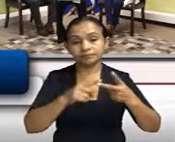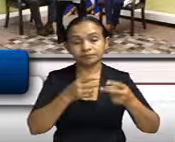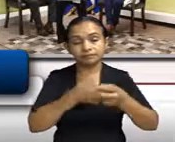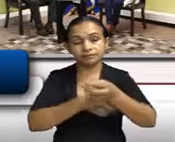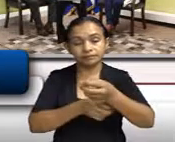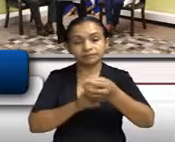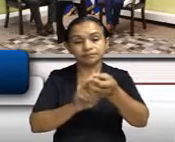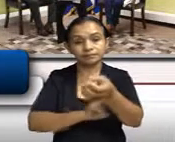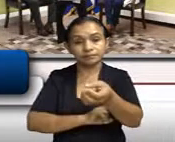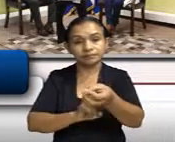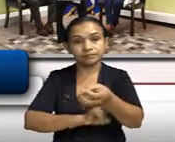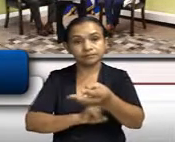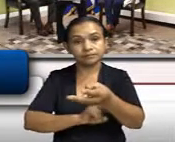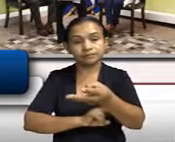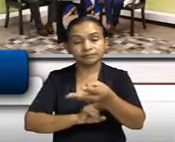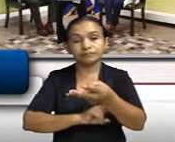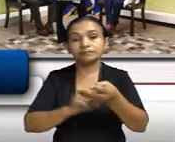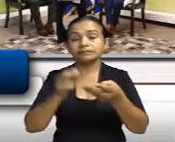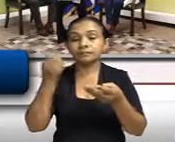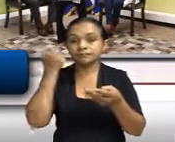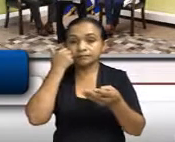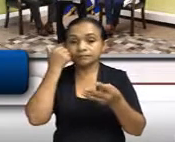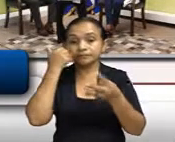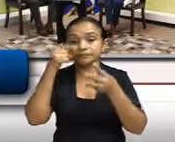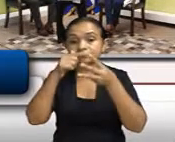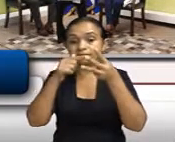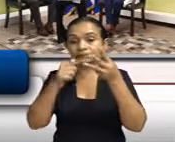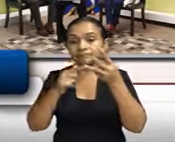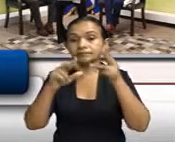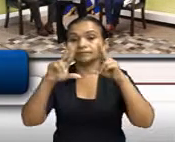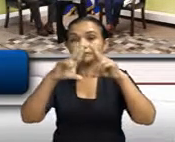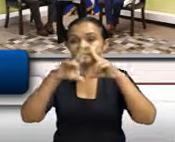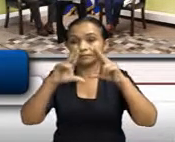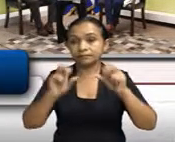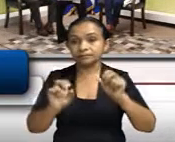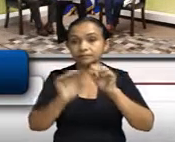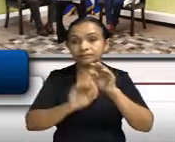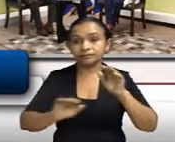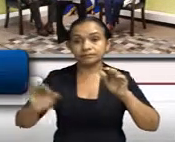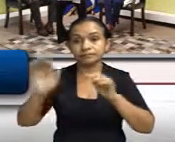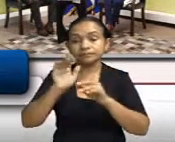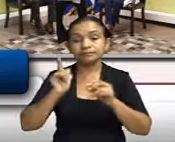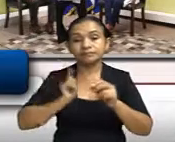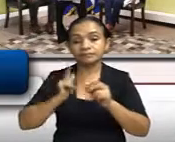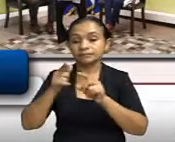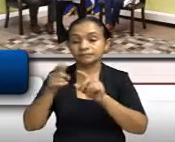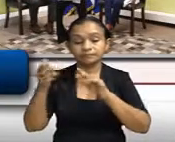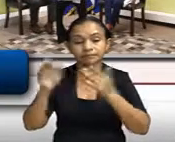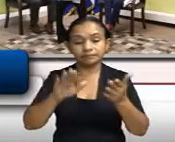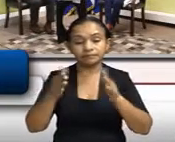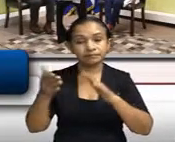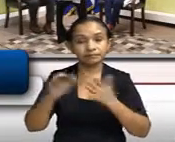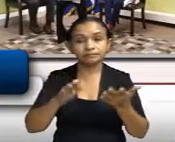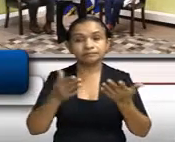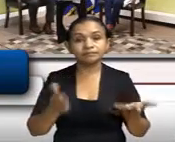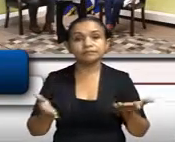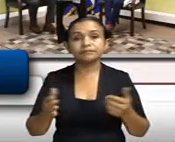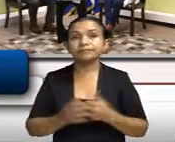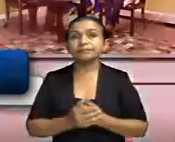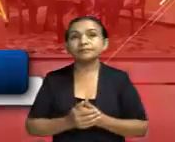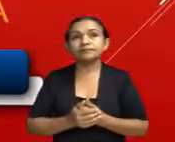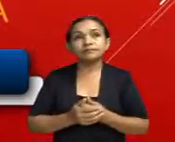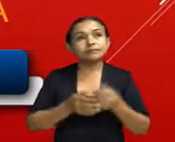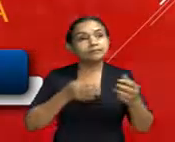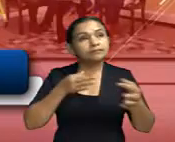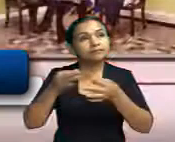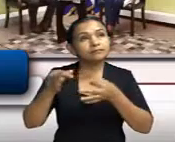la diabetes. Son de las tres enfermedades que en Nicaragua pues están más prevalentes causas de infarto, de muerte. Decía que la